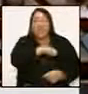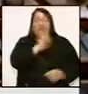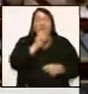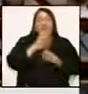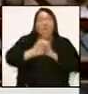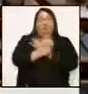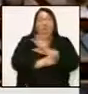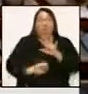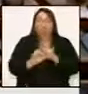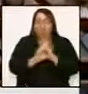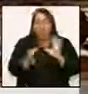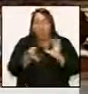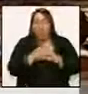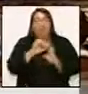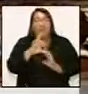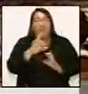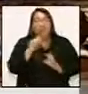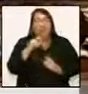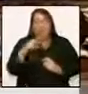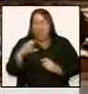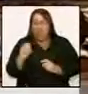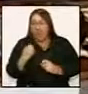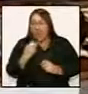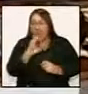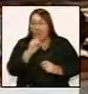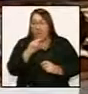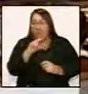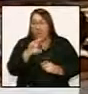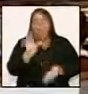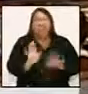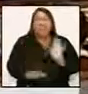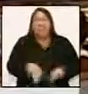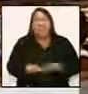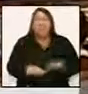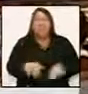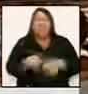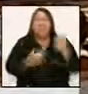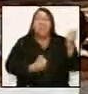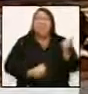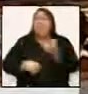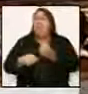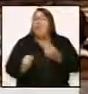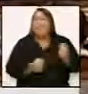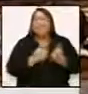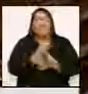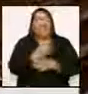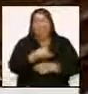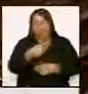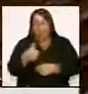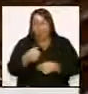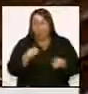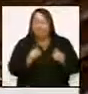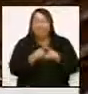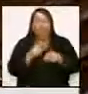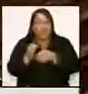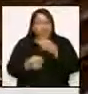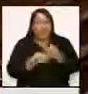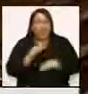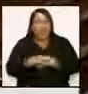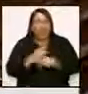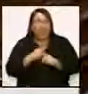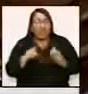europeos, como el fandango, la copla, el zapateado, el vals, entre otros. También señala sobre